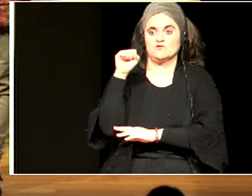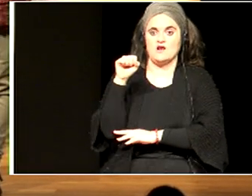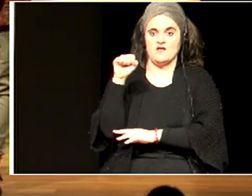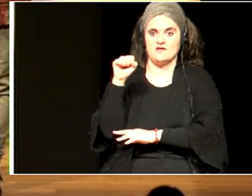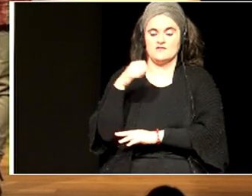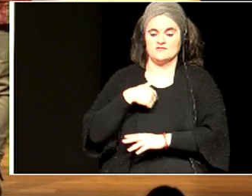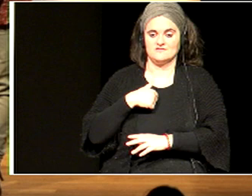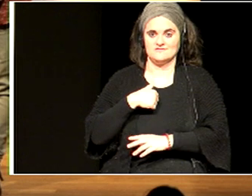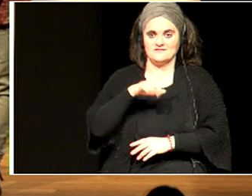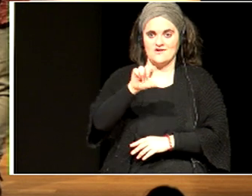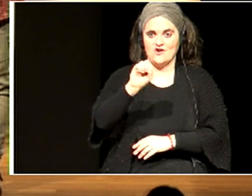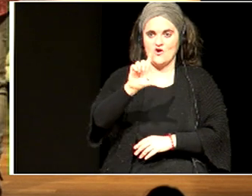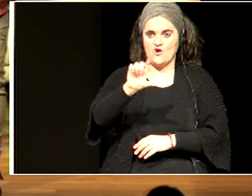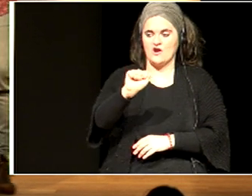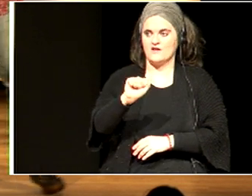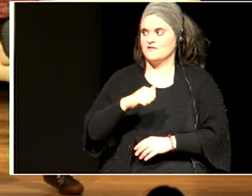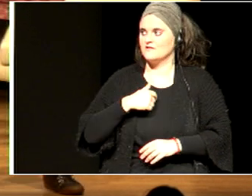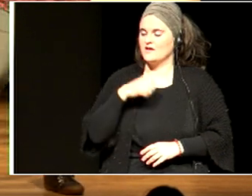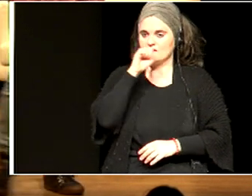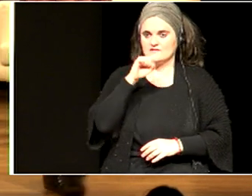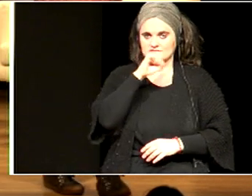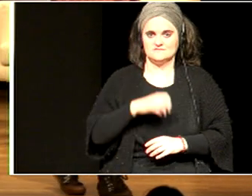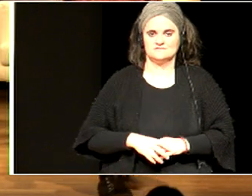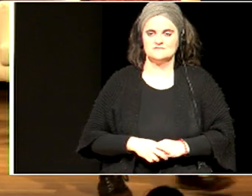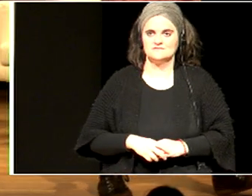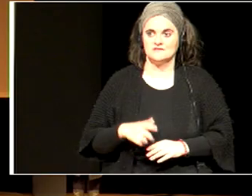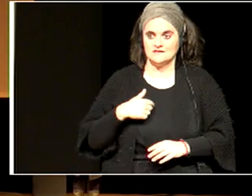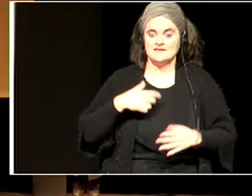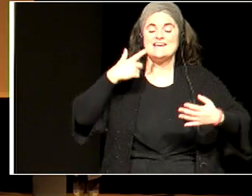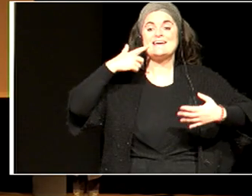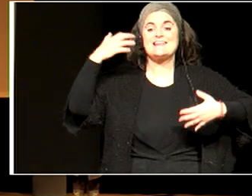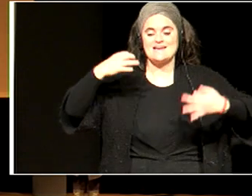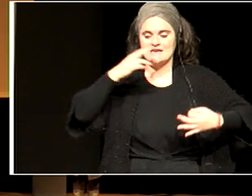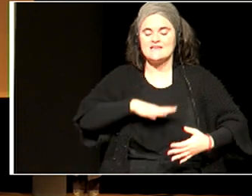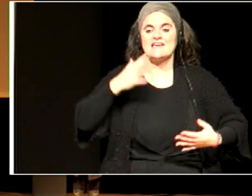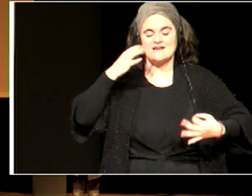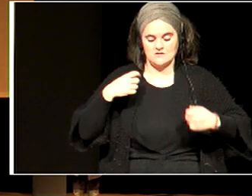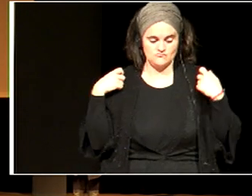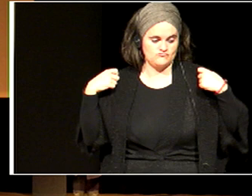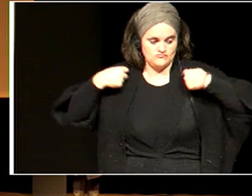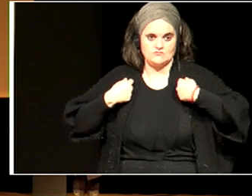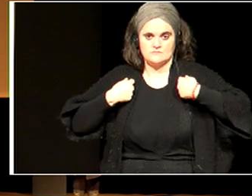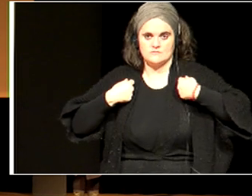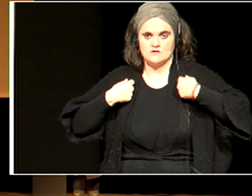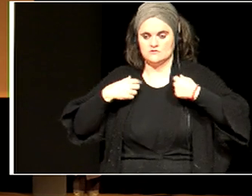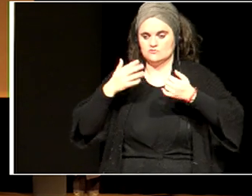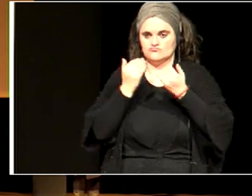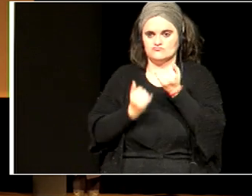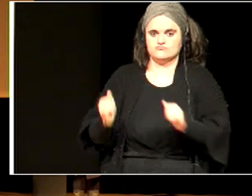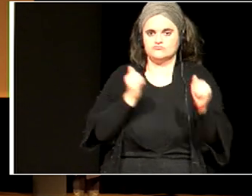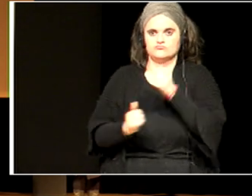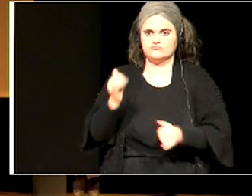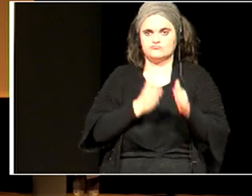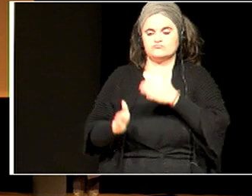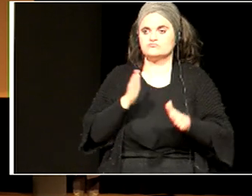por la igualdad superior así es una niña real que se pone una capa va por ahí patinando y es